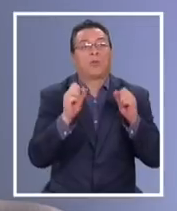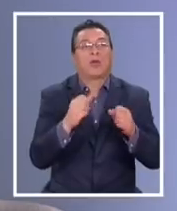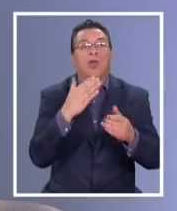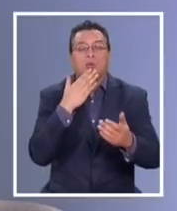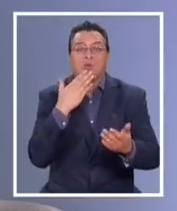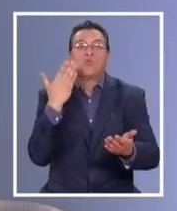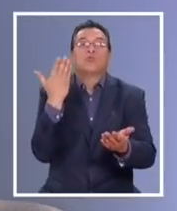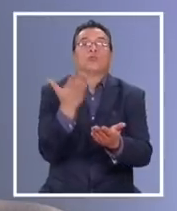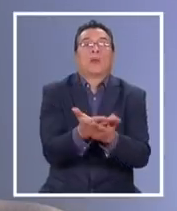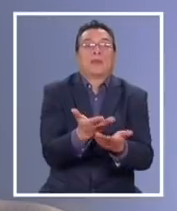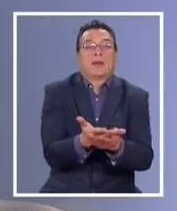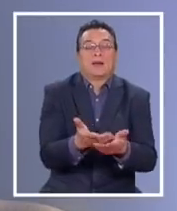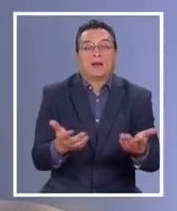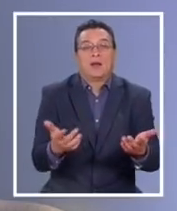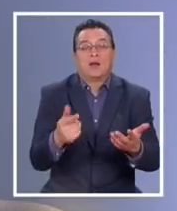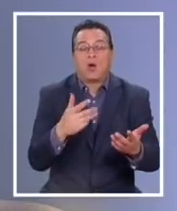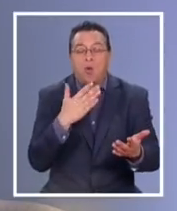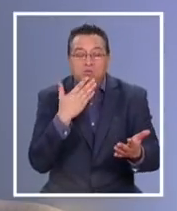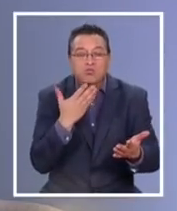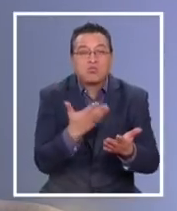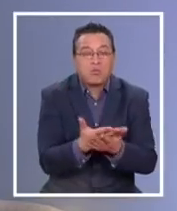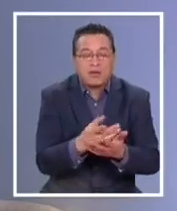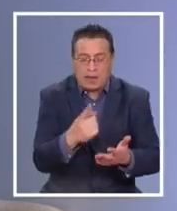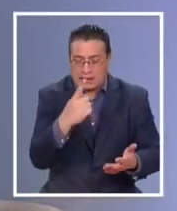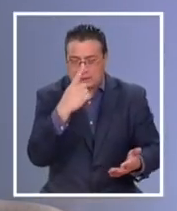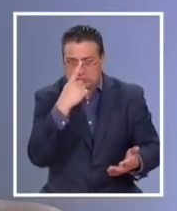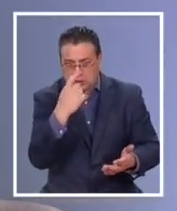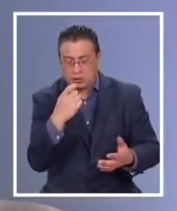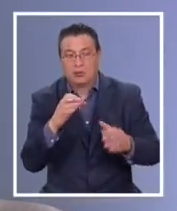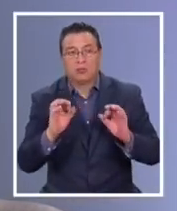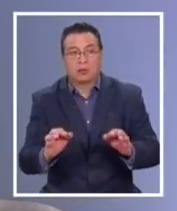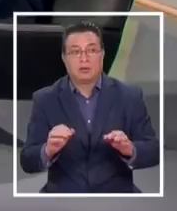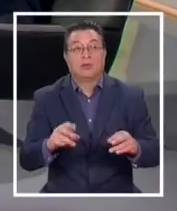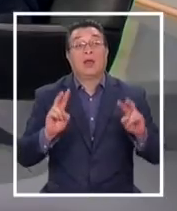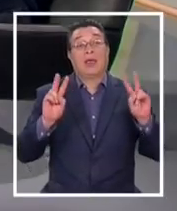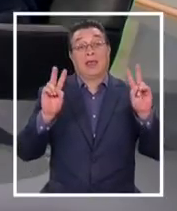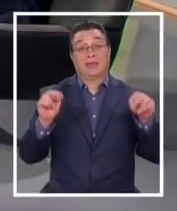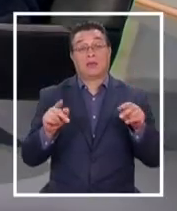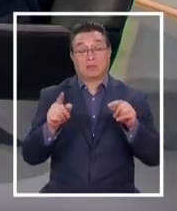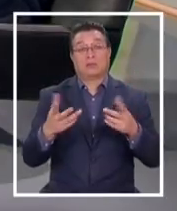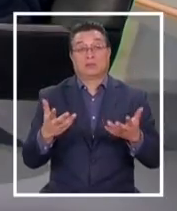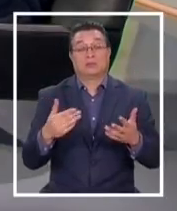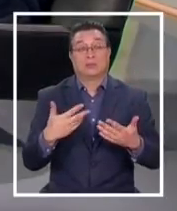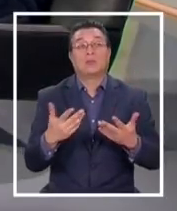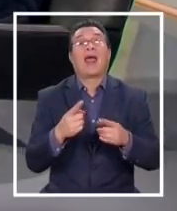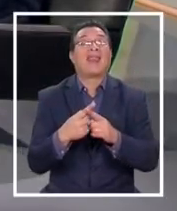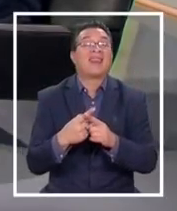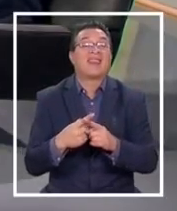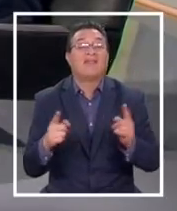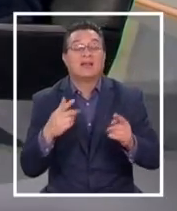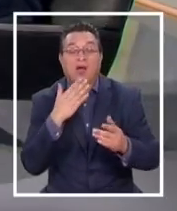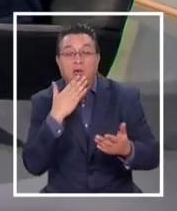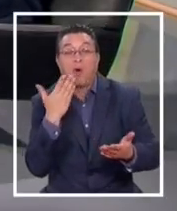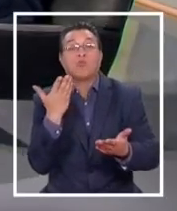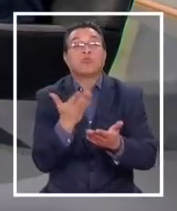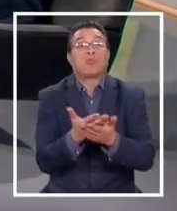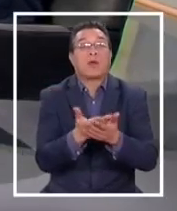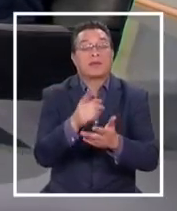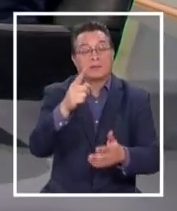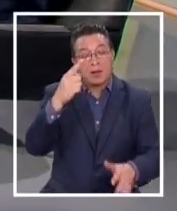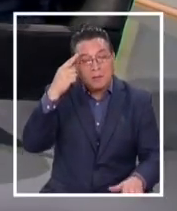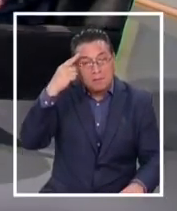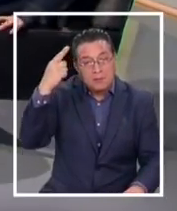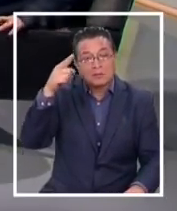plantear una propuesta que sea seria y alcanzable en la materia. Bueno, y el presidente de la República... ¿Y qué diferencia tiene con la propuesta que está pensando? El presidente de la República